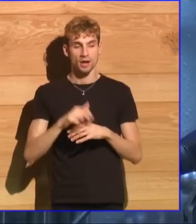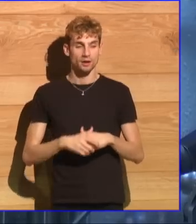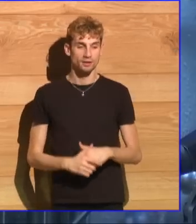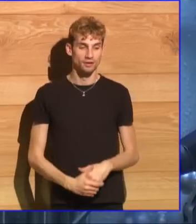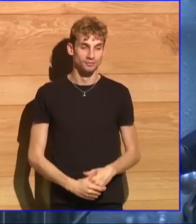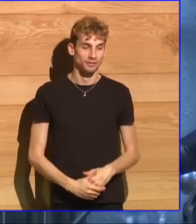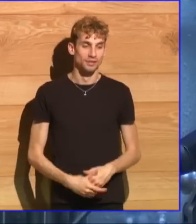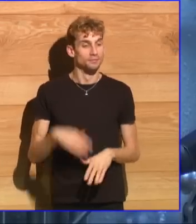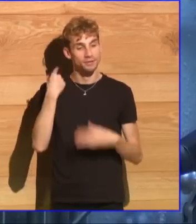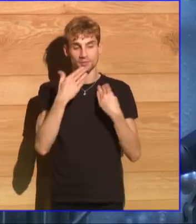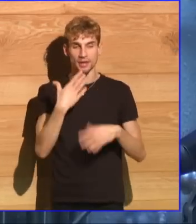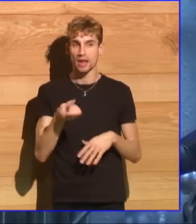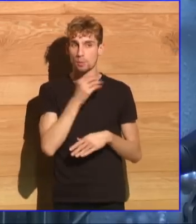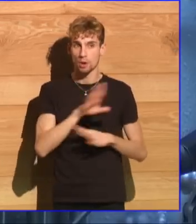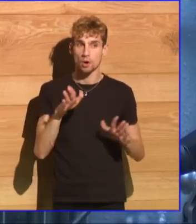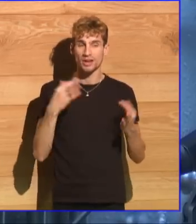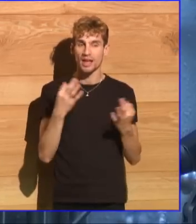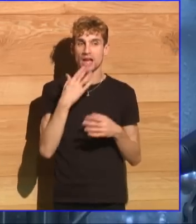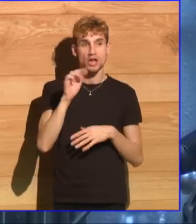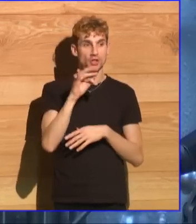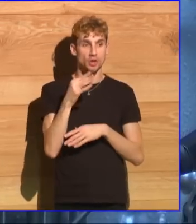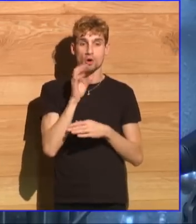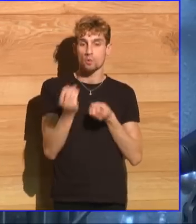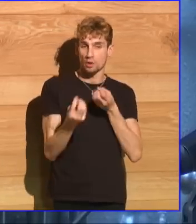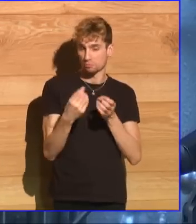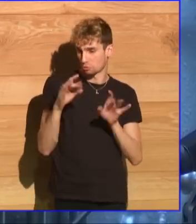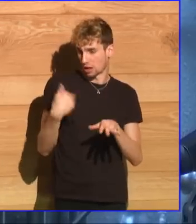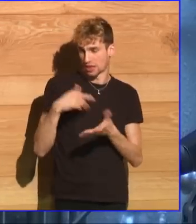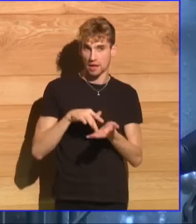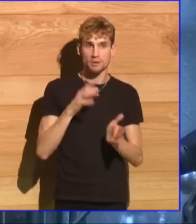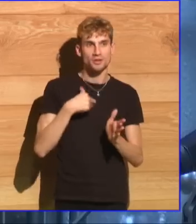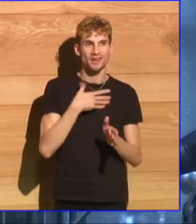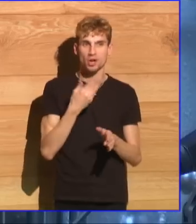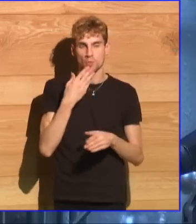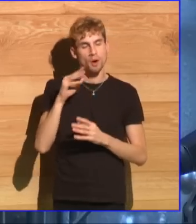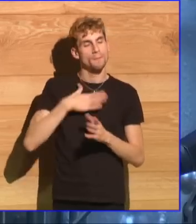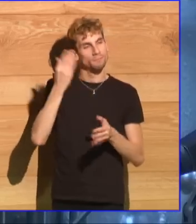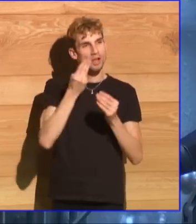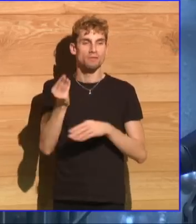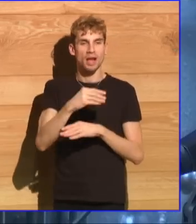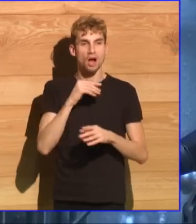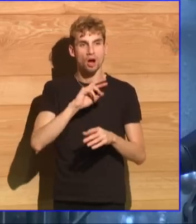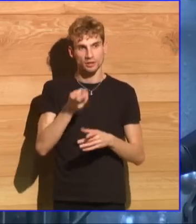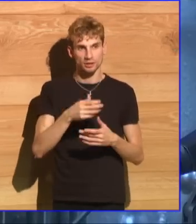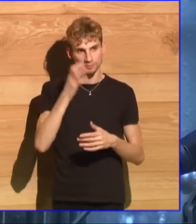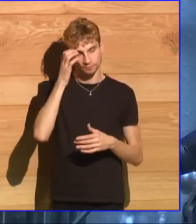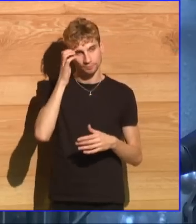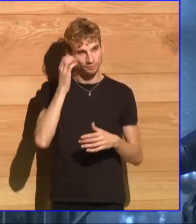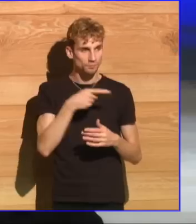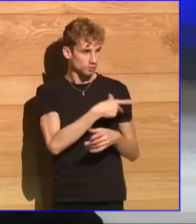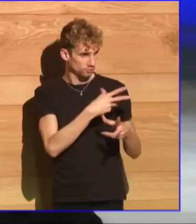Yo creo que es mejor que Rodrigo nos lo cuente el otro día, pero sí me gustaría aportar una reflexión antes de que te pongas a dar gritos, Arturo. Vale,